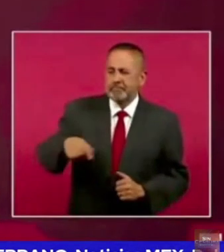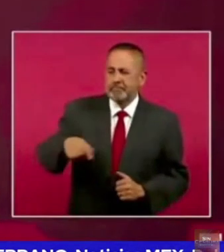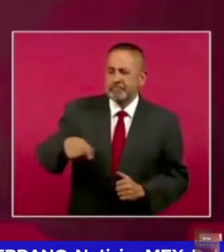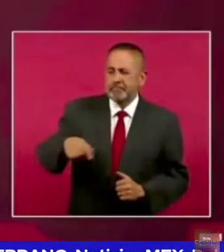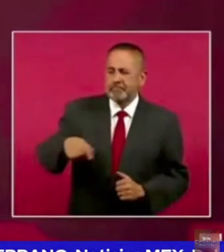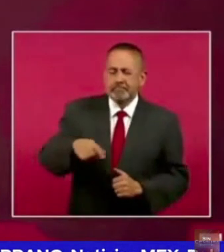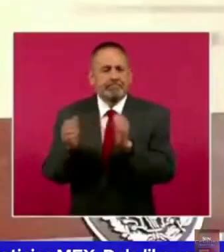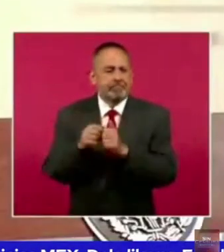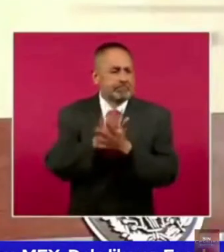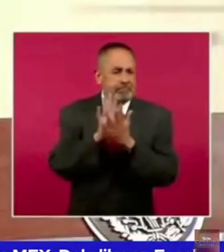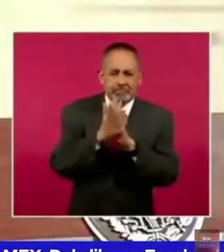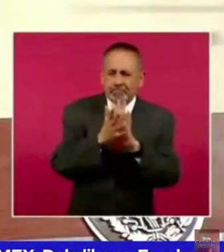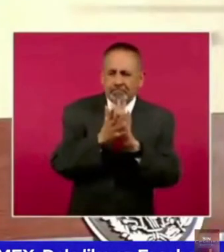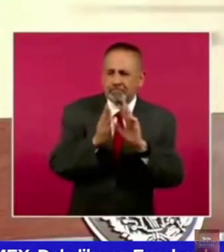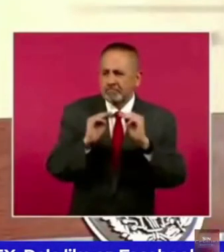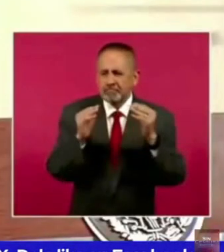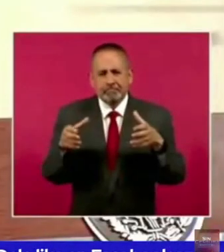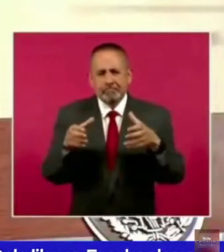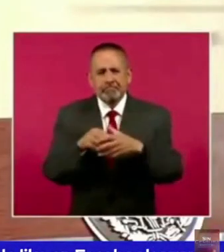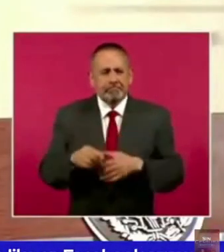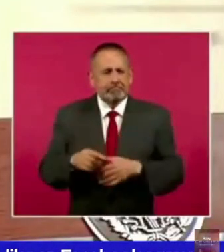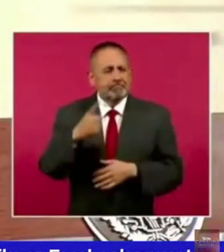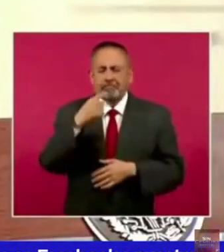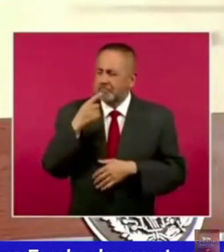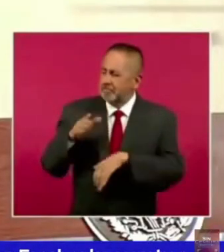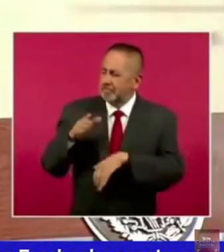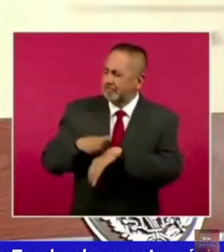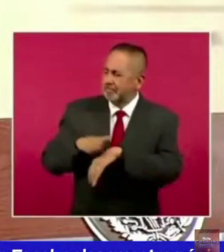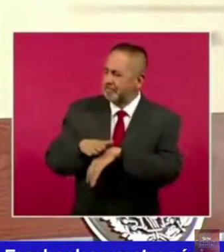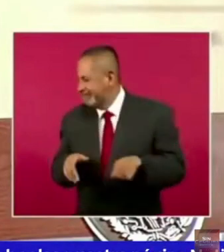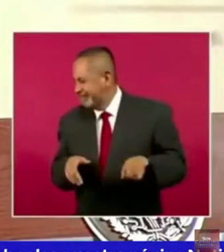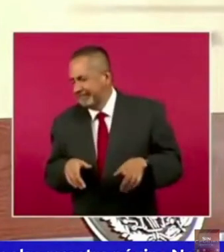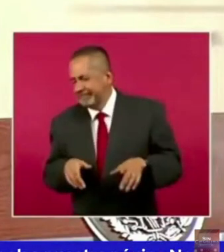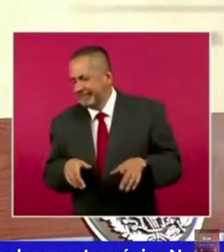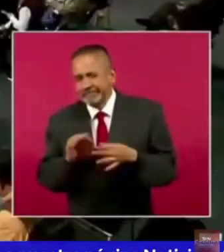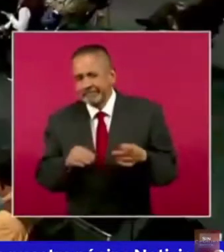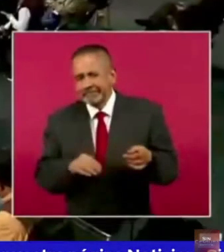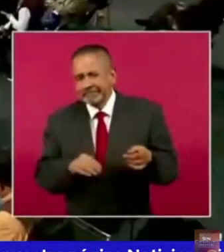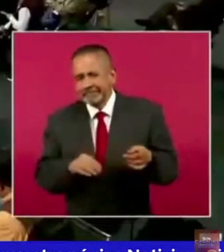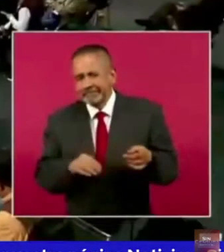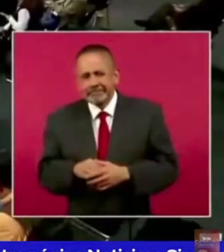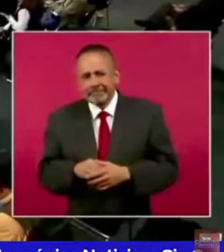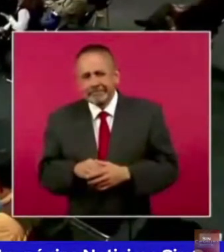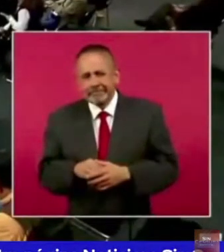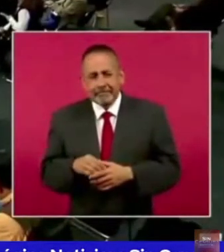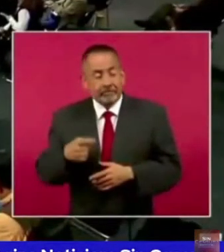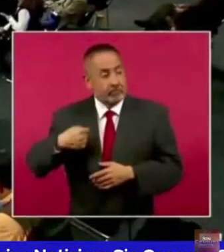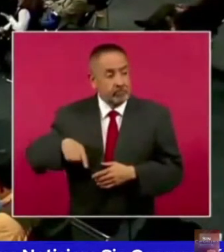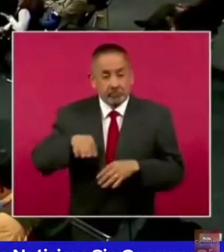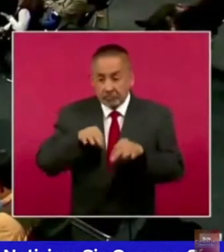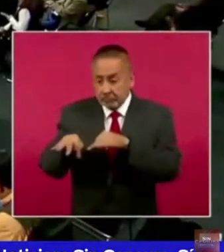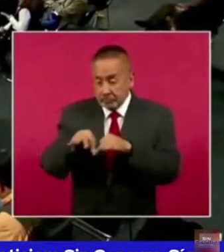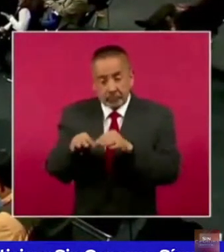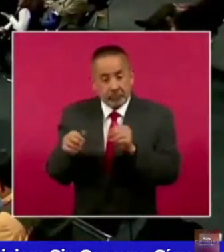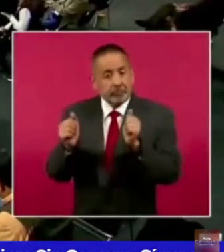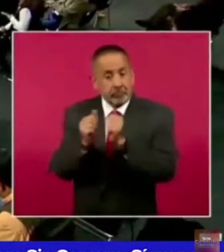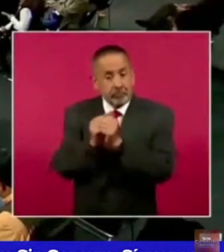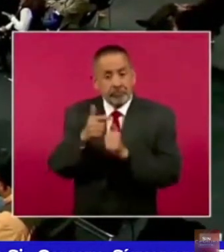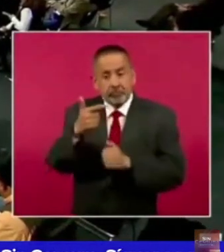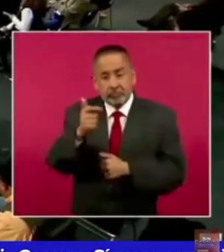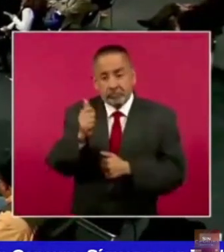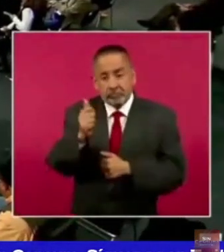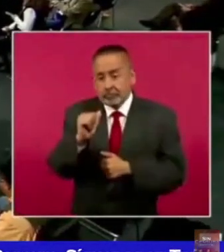entre delincuentes, uno le dijo al otro: ¿quiere decir que nosotros trabajamos para García